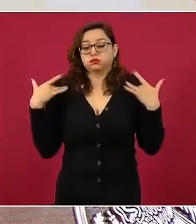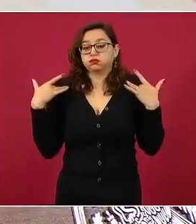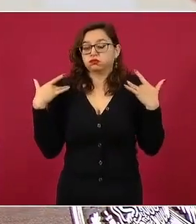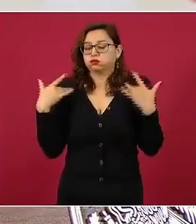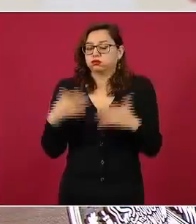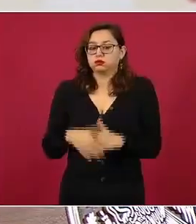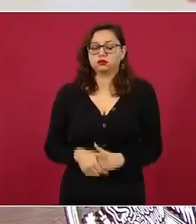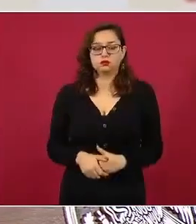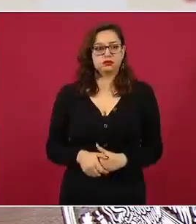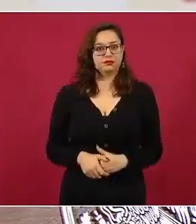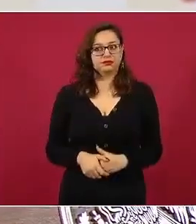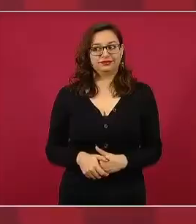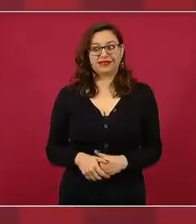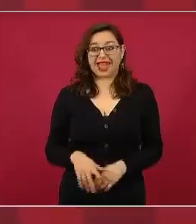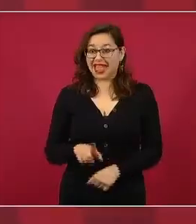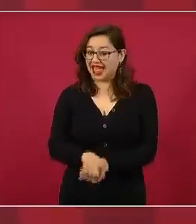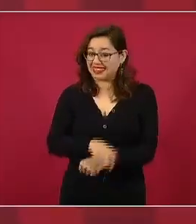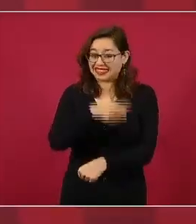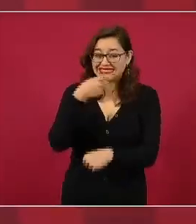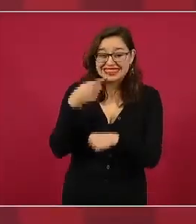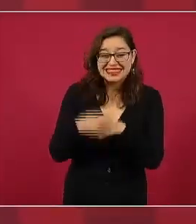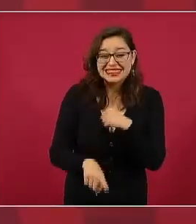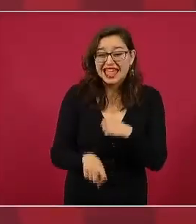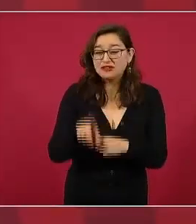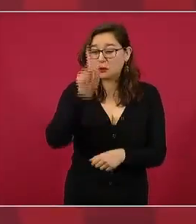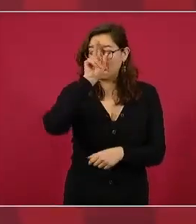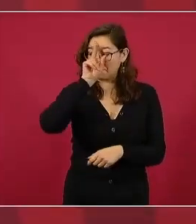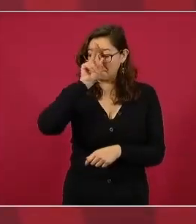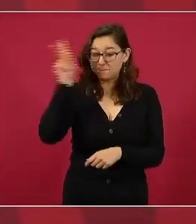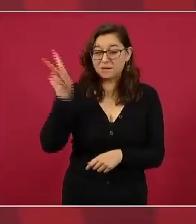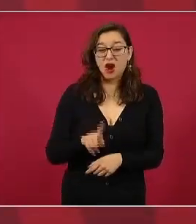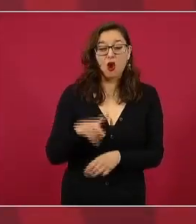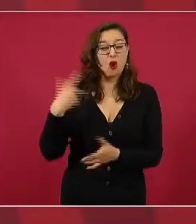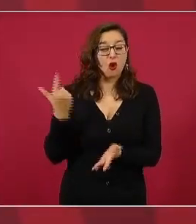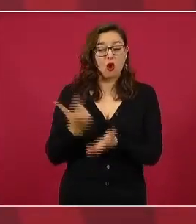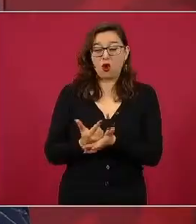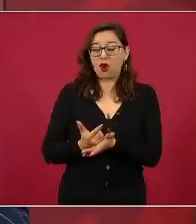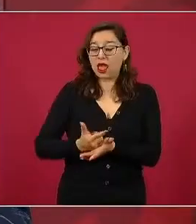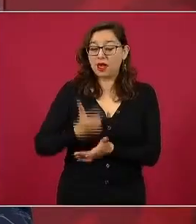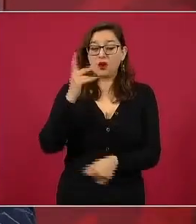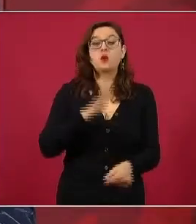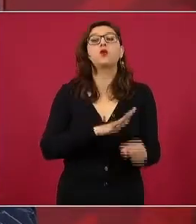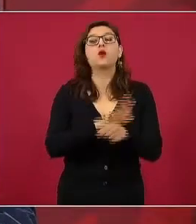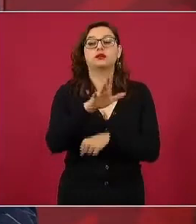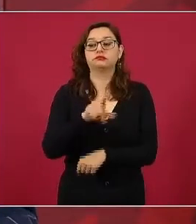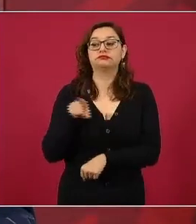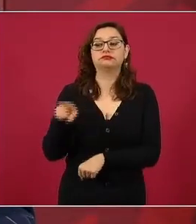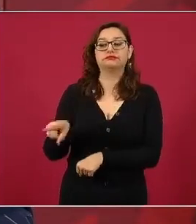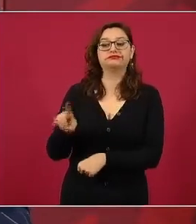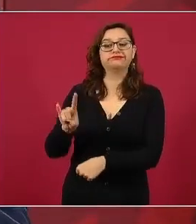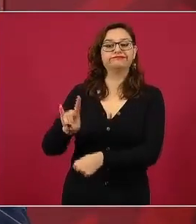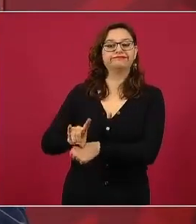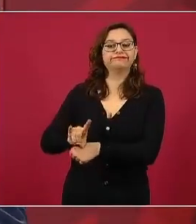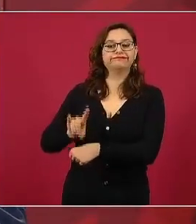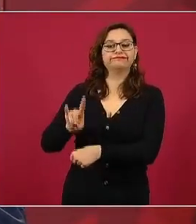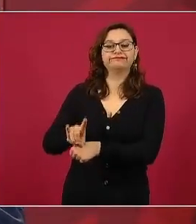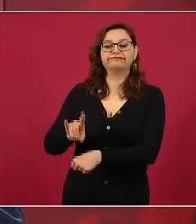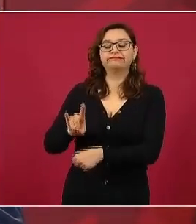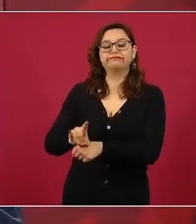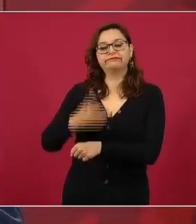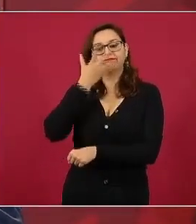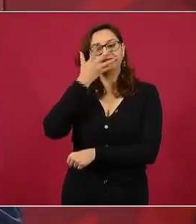El que más daño nos hace, decía, es el pseudo plural.